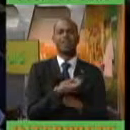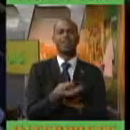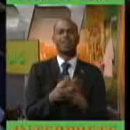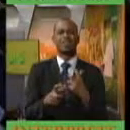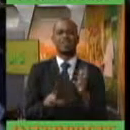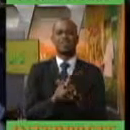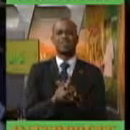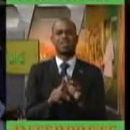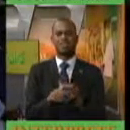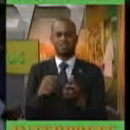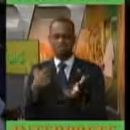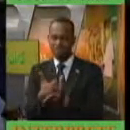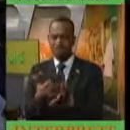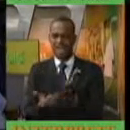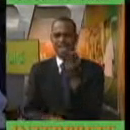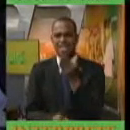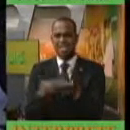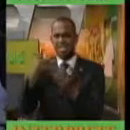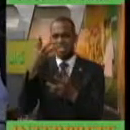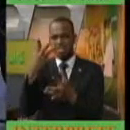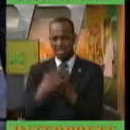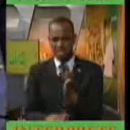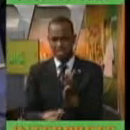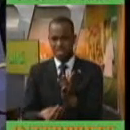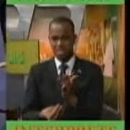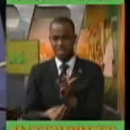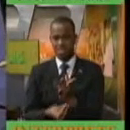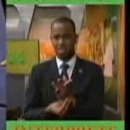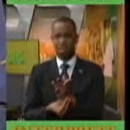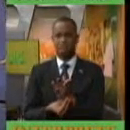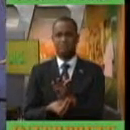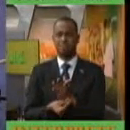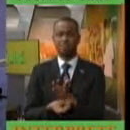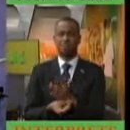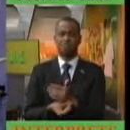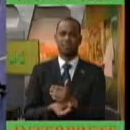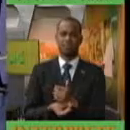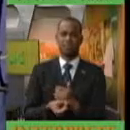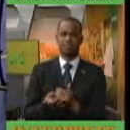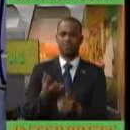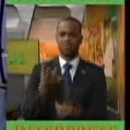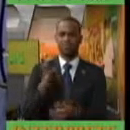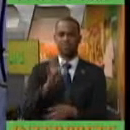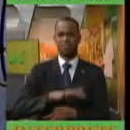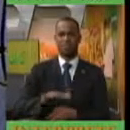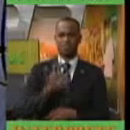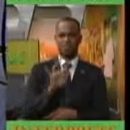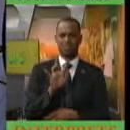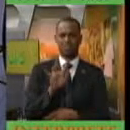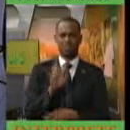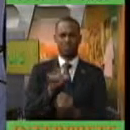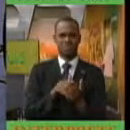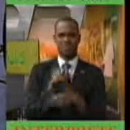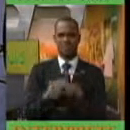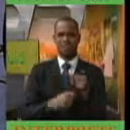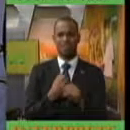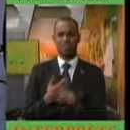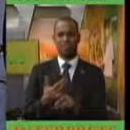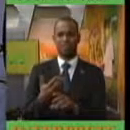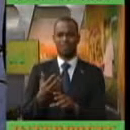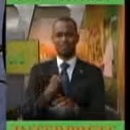fue casi desaparece, y que tiene más de una edad de 2000 años antes de Cristo, según me ha